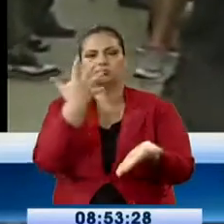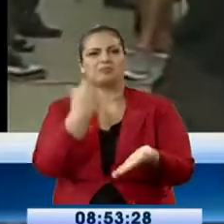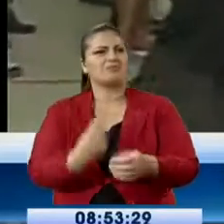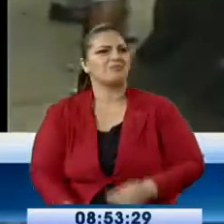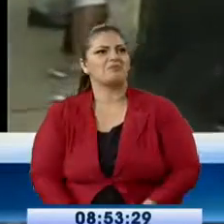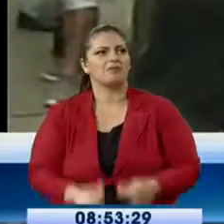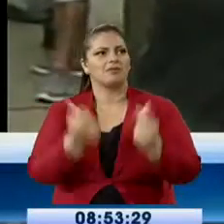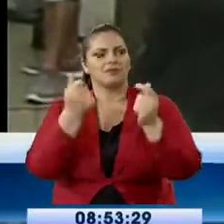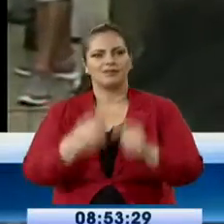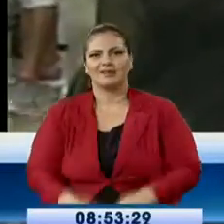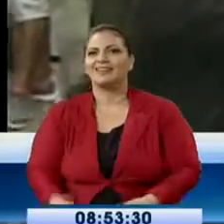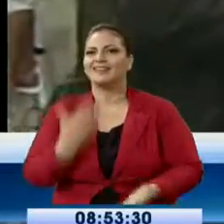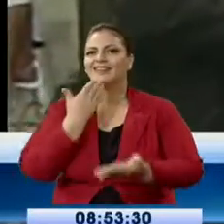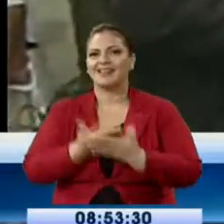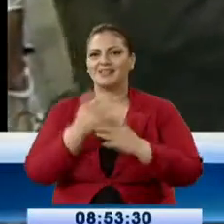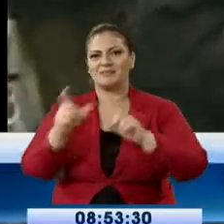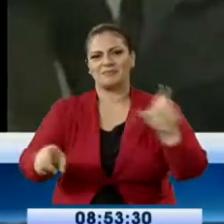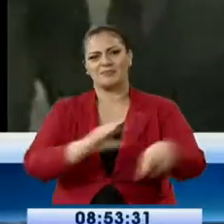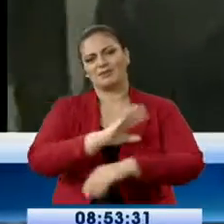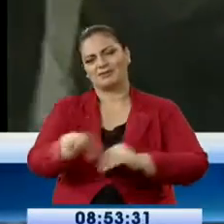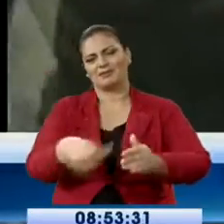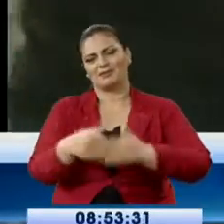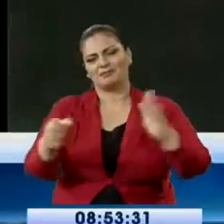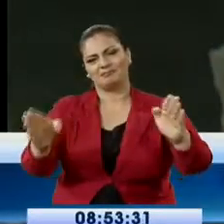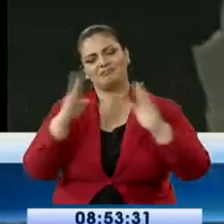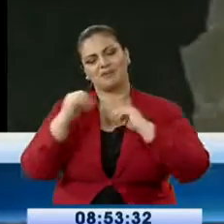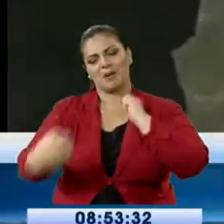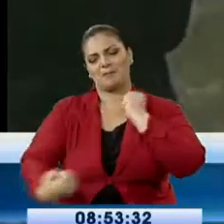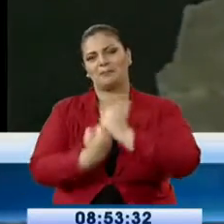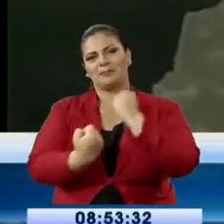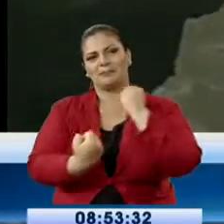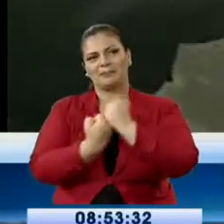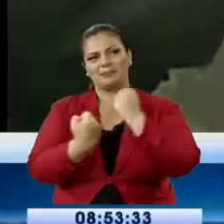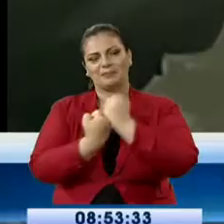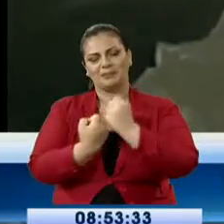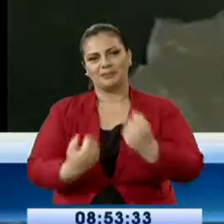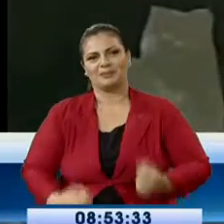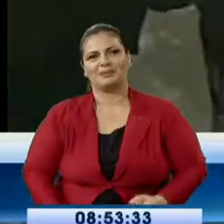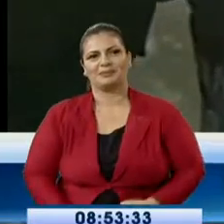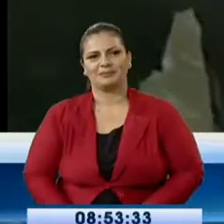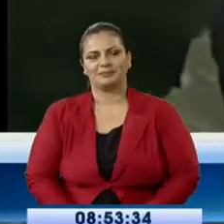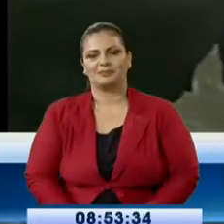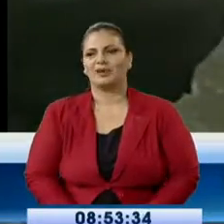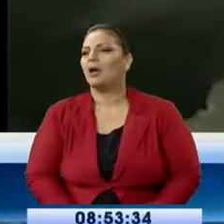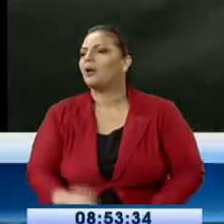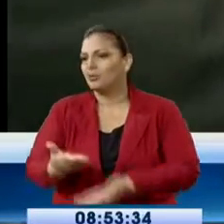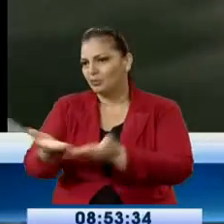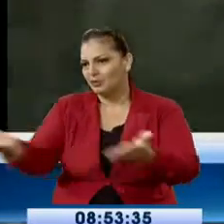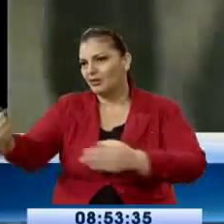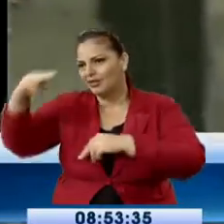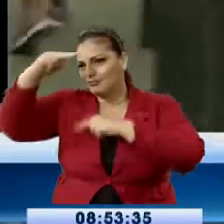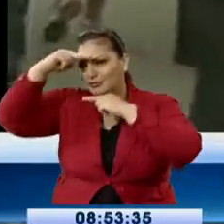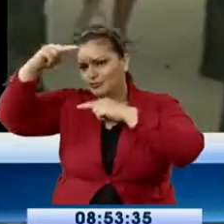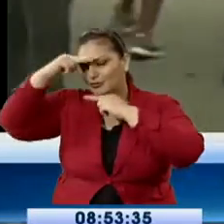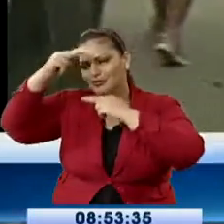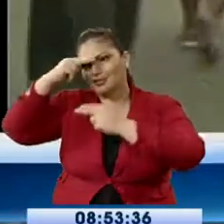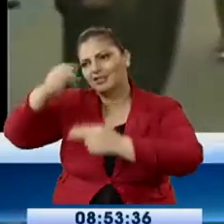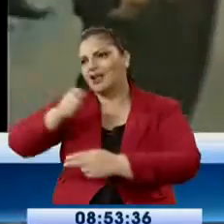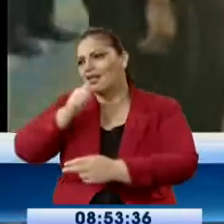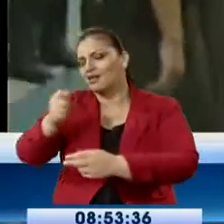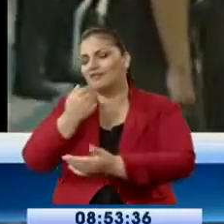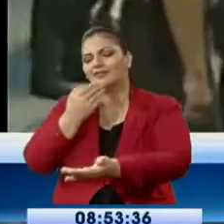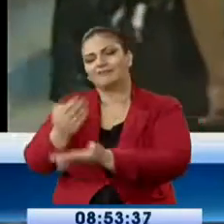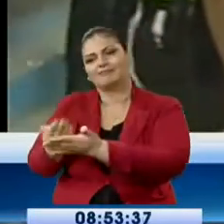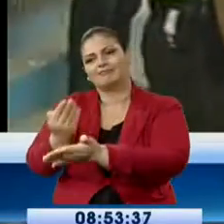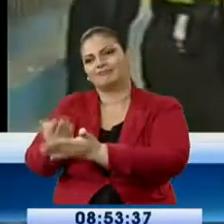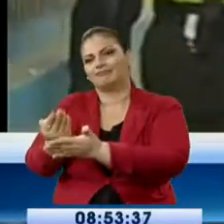un agradecimiento a la ciudadanía por la comprensión y la colaboración que nos viene brindando. Y de igual forma a ustedes que están cubriendo estos